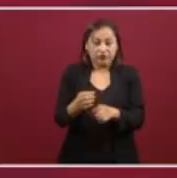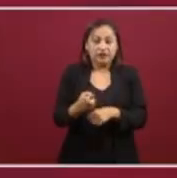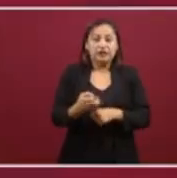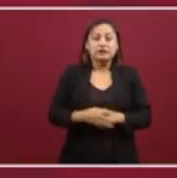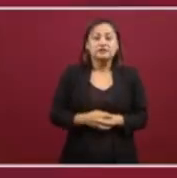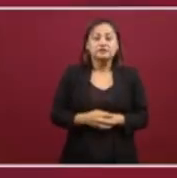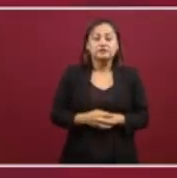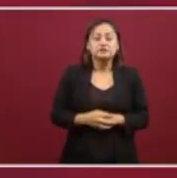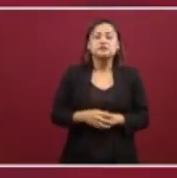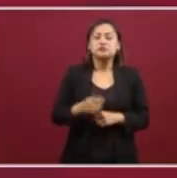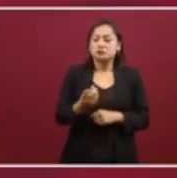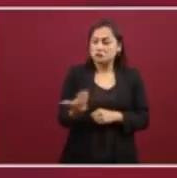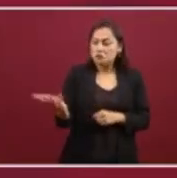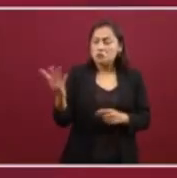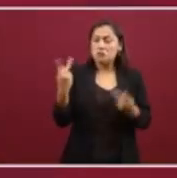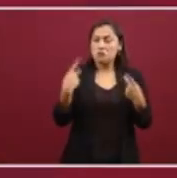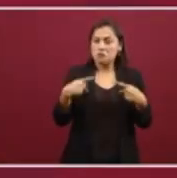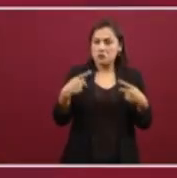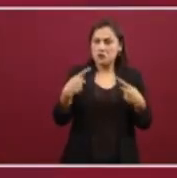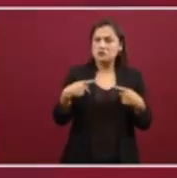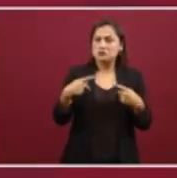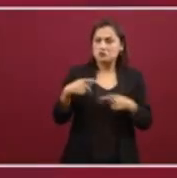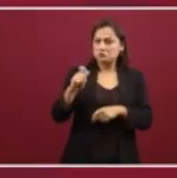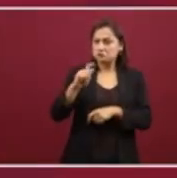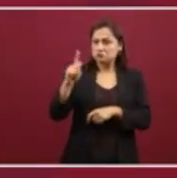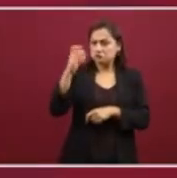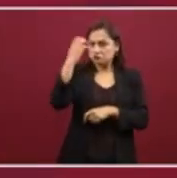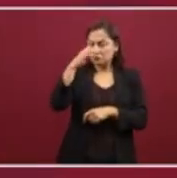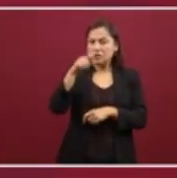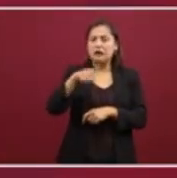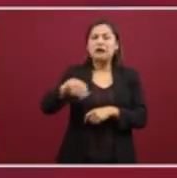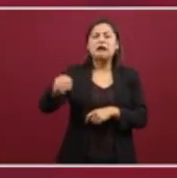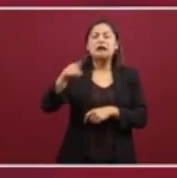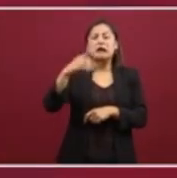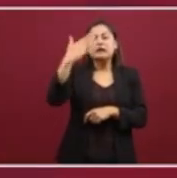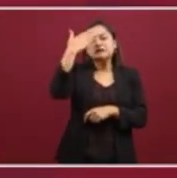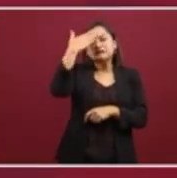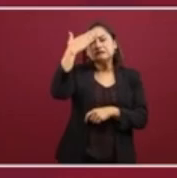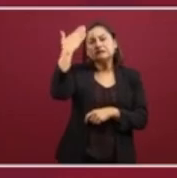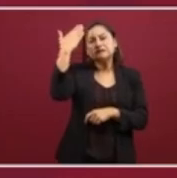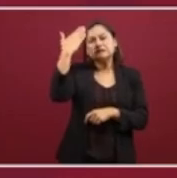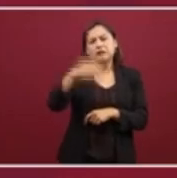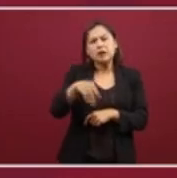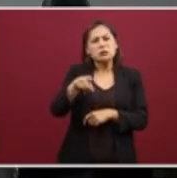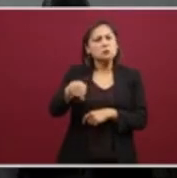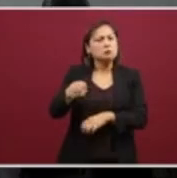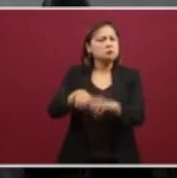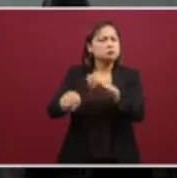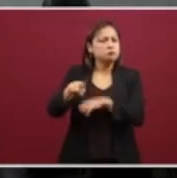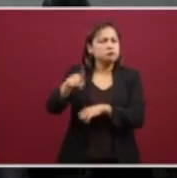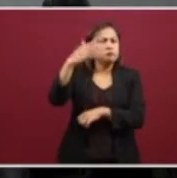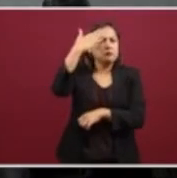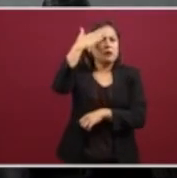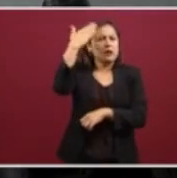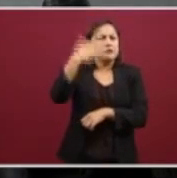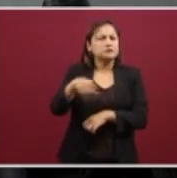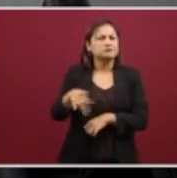los financieros y por eso no tenemos ningún problema para